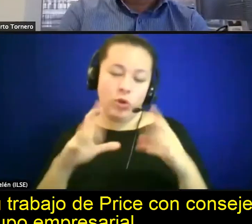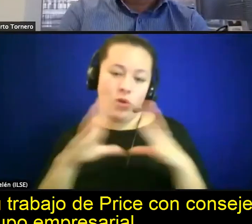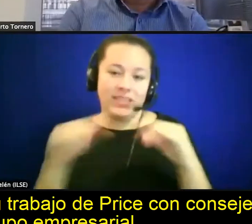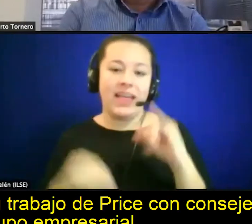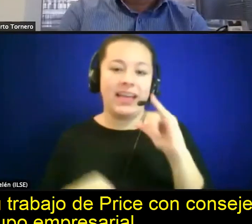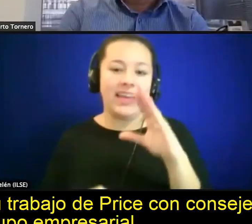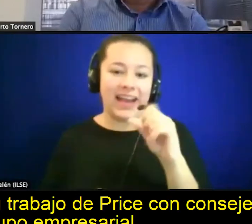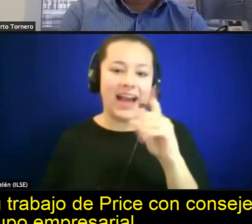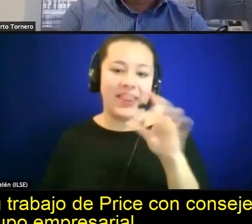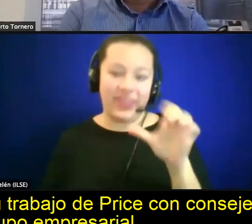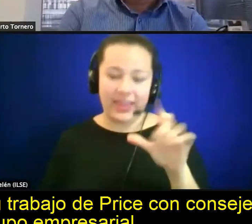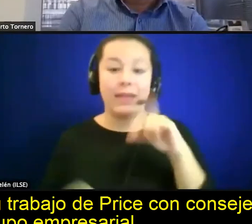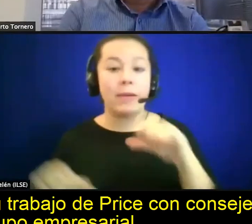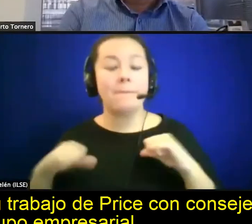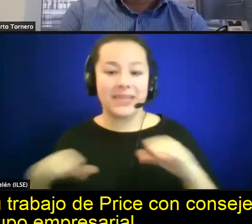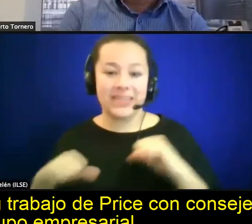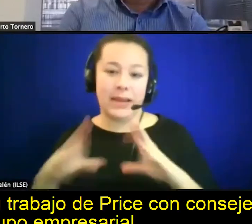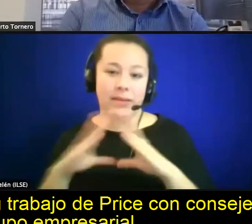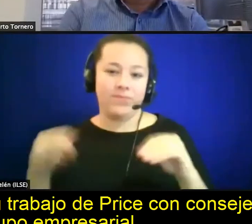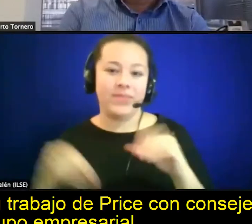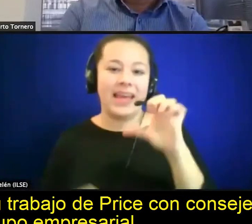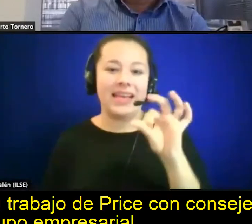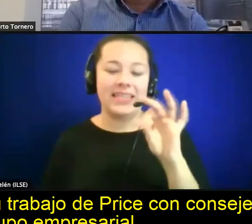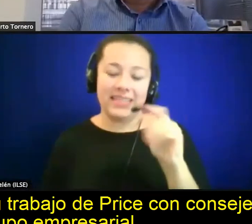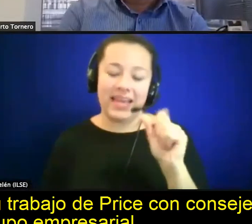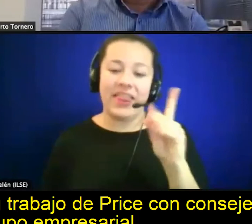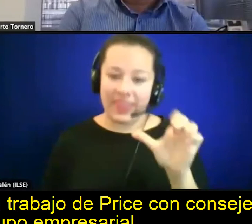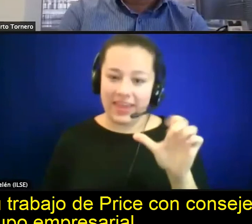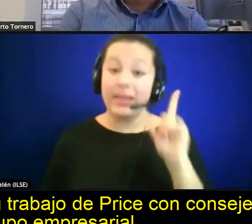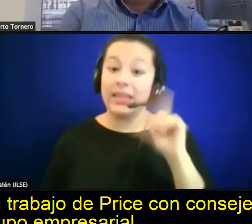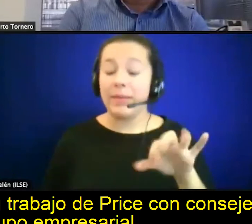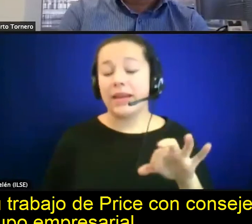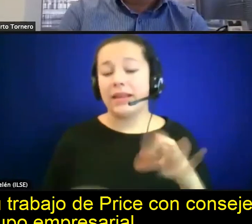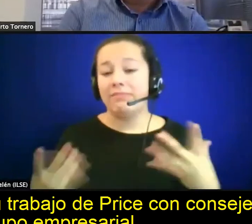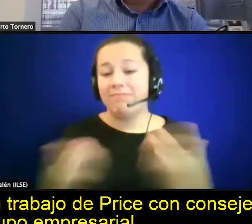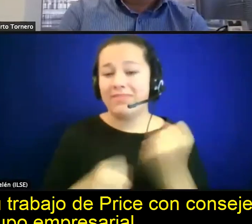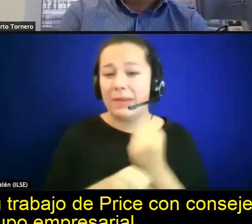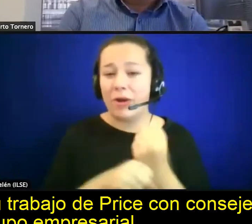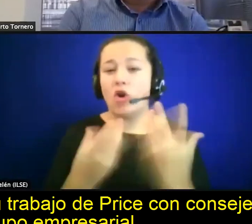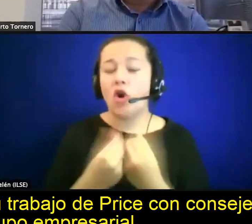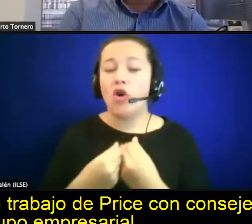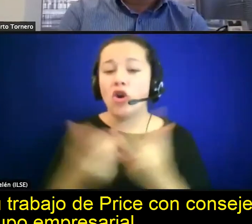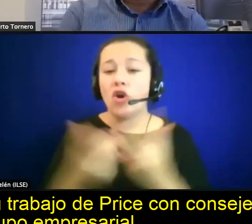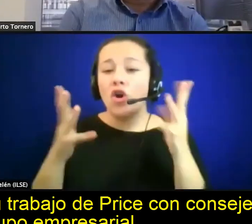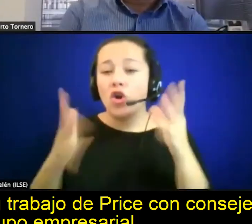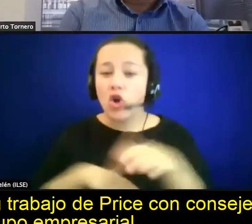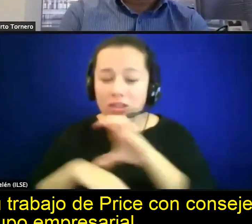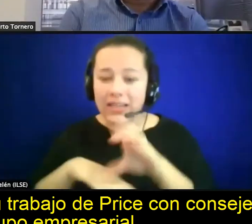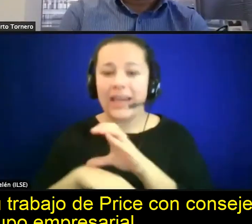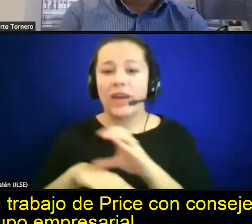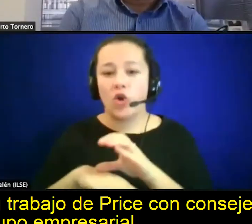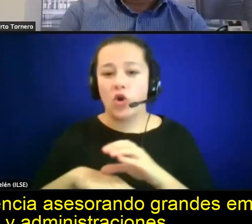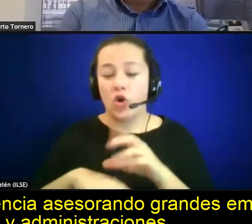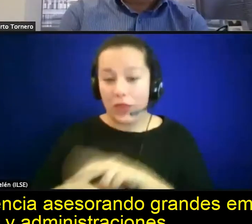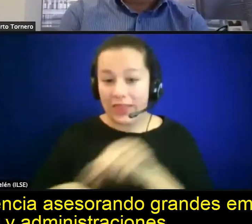ESADE, y compagina su trabajo de Price con el de consejero delegado de un grupo empresarial que es Stock Zero Dayton. Cuenta